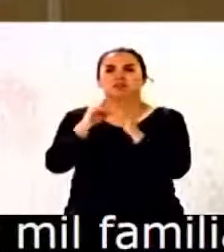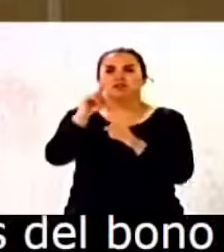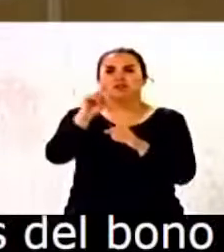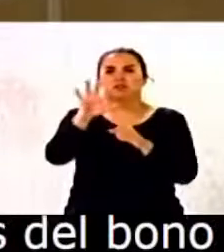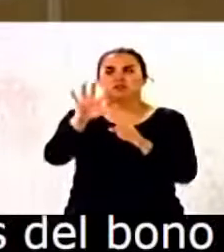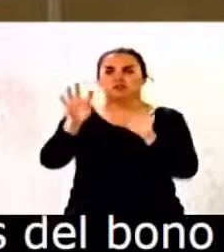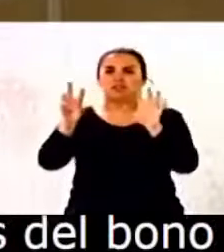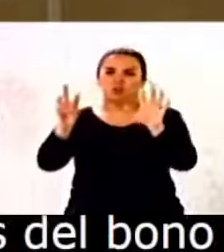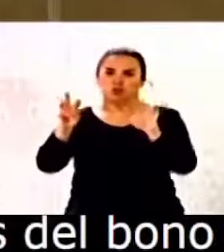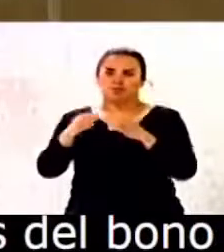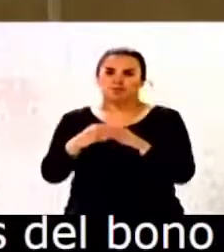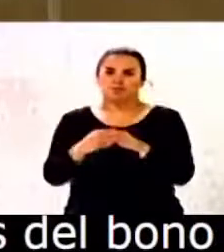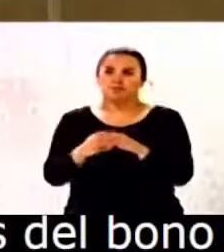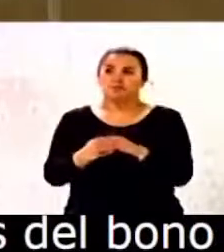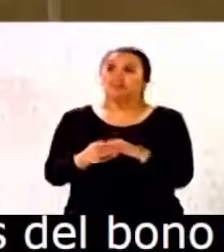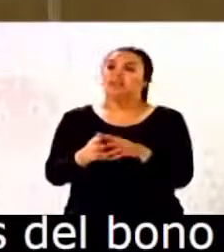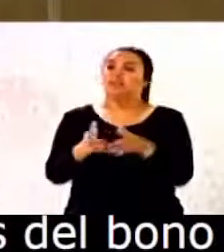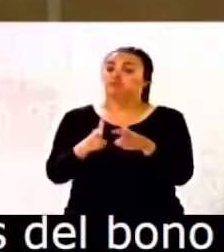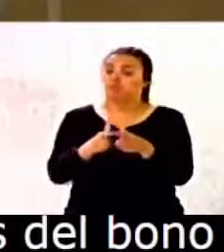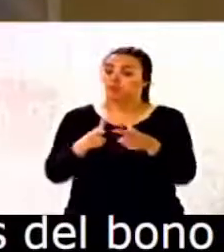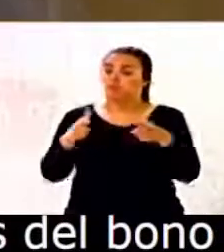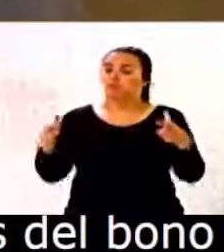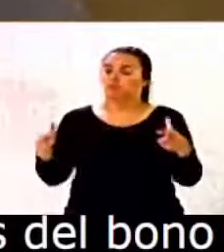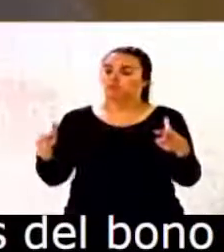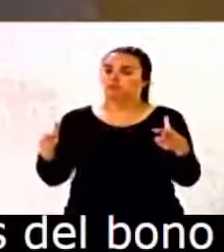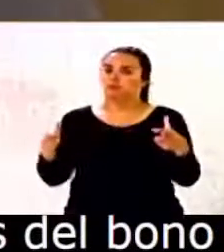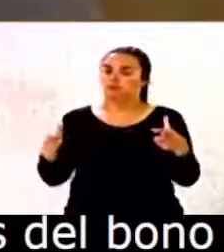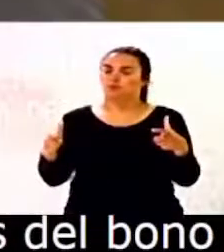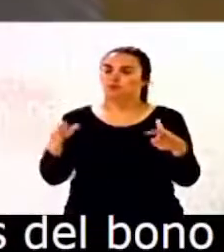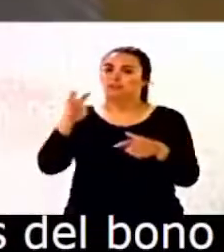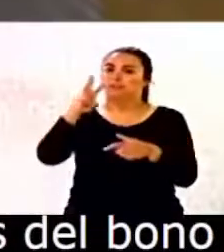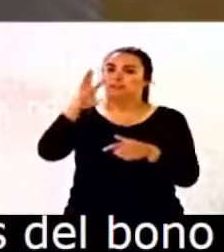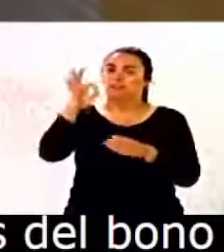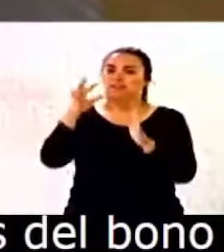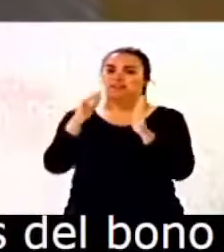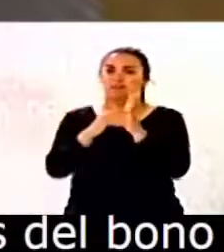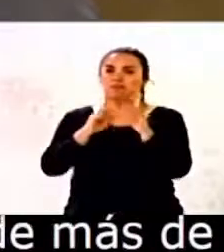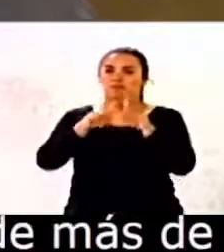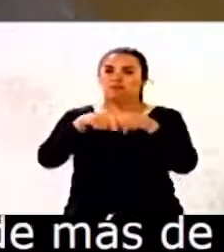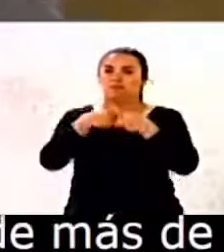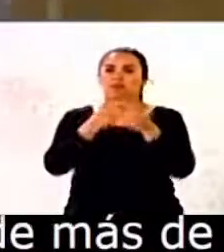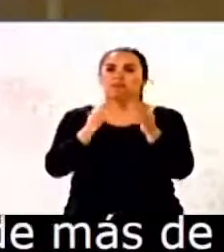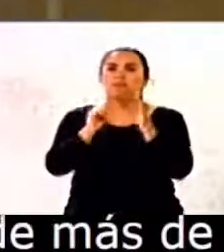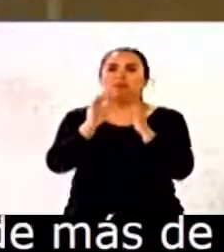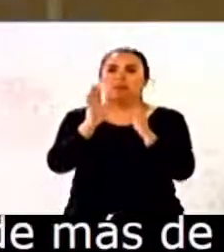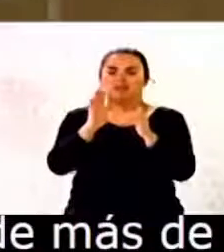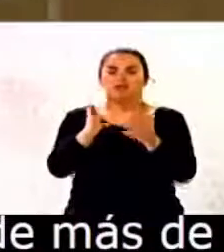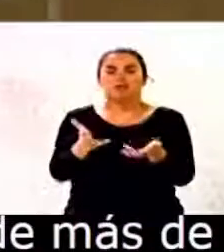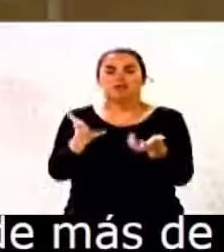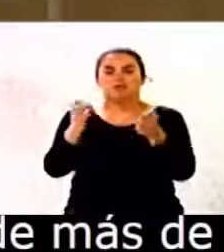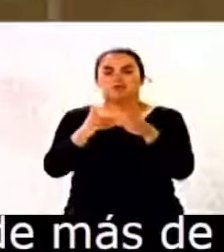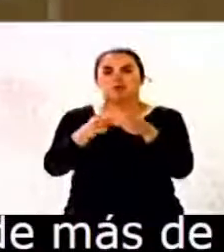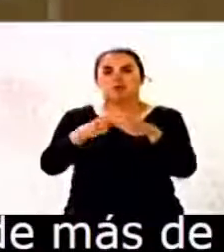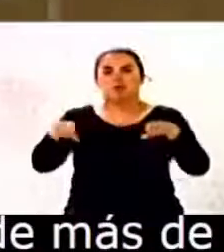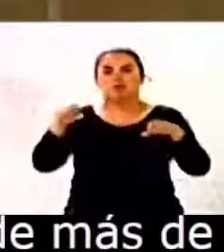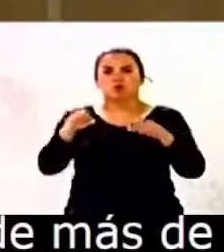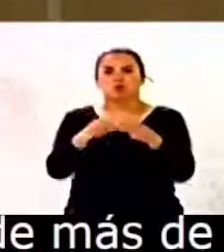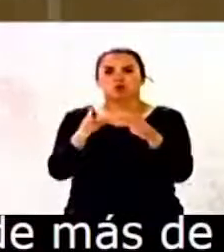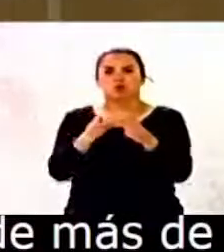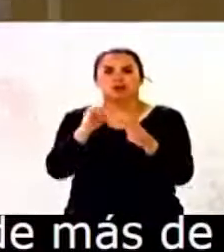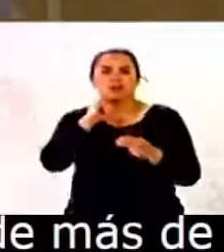96.158. Es decir, habría un crecimiento de más de 30.000 familias beneficiarias del bono social eléctrico con las